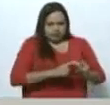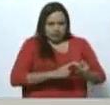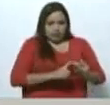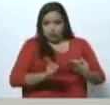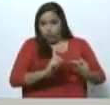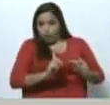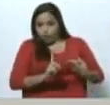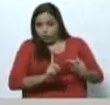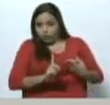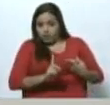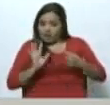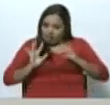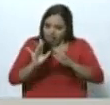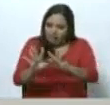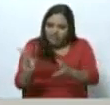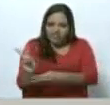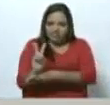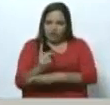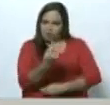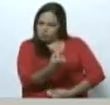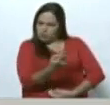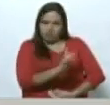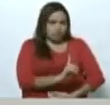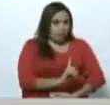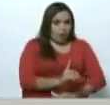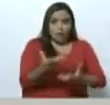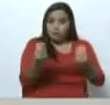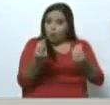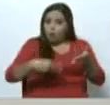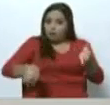invasiones, no una, varias veces.